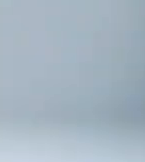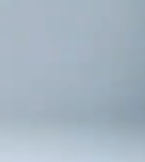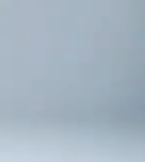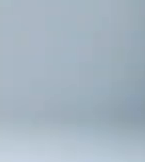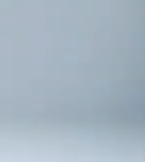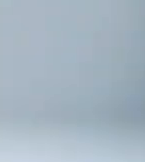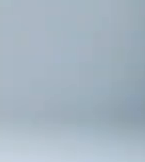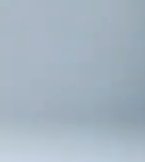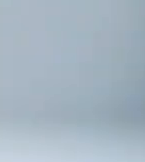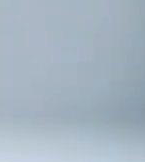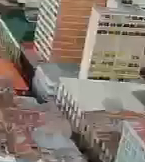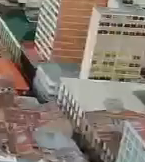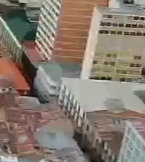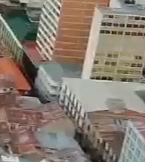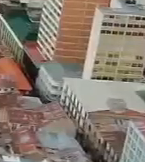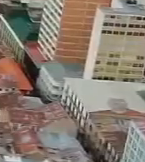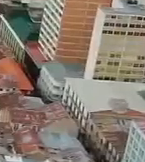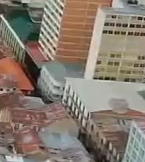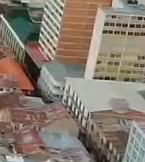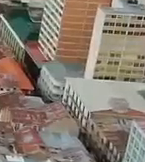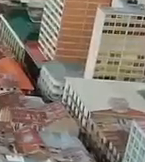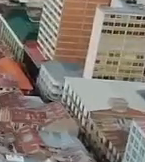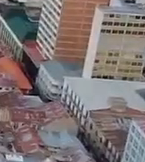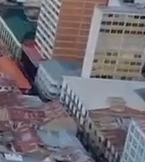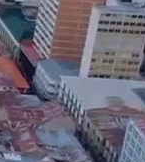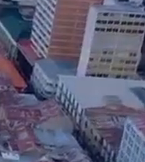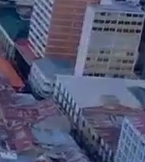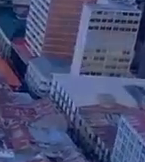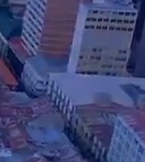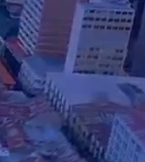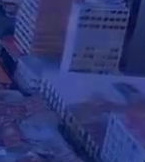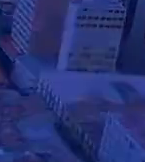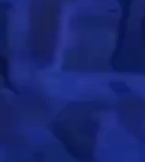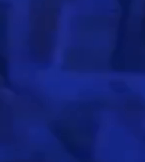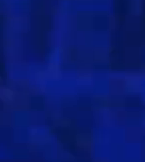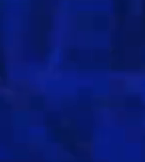Bolivia se mantiene como una de las economías con la inflación más